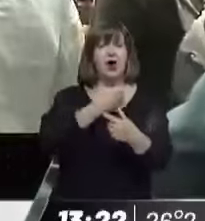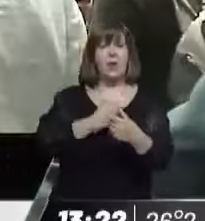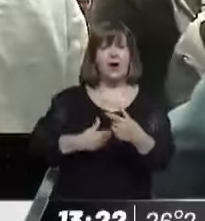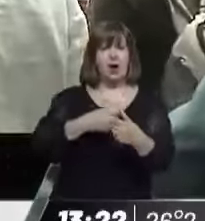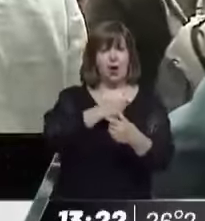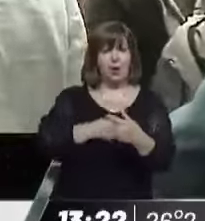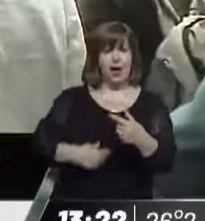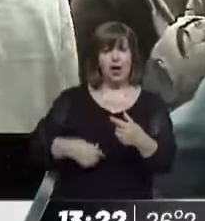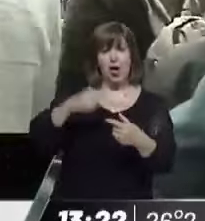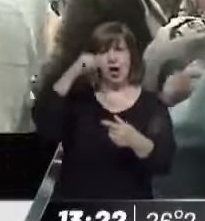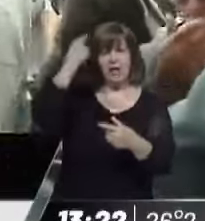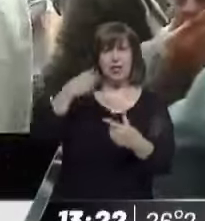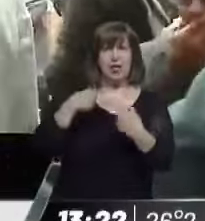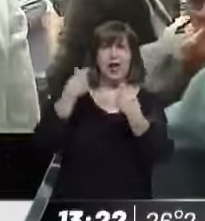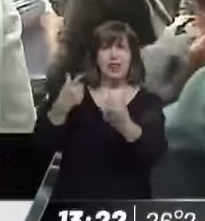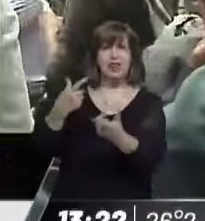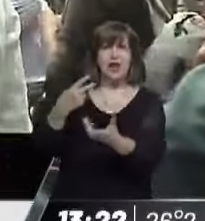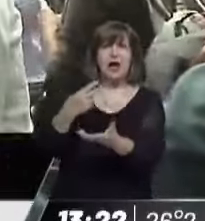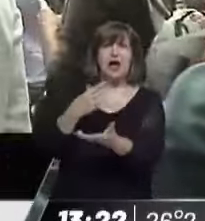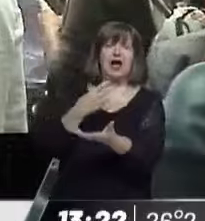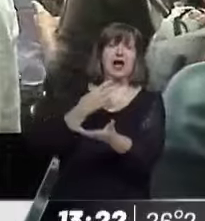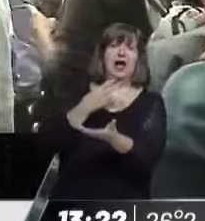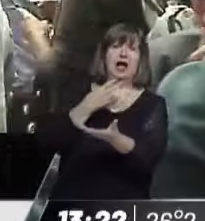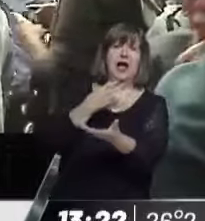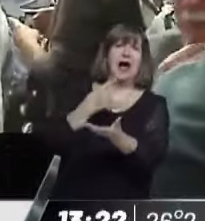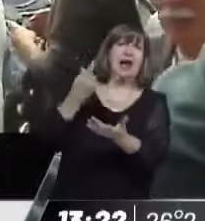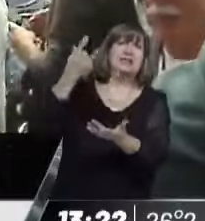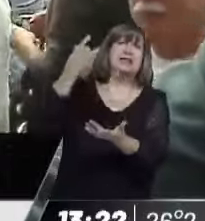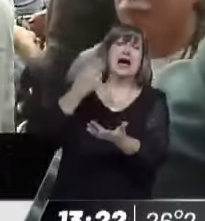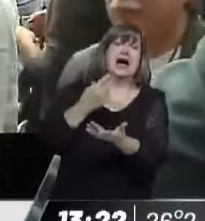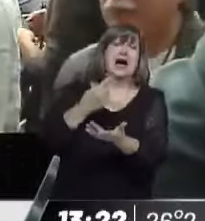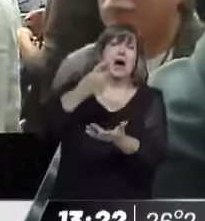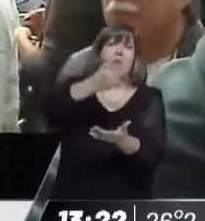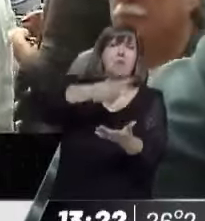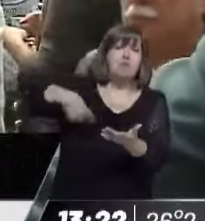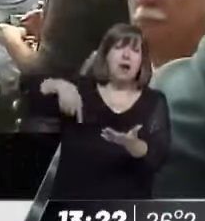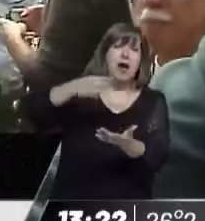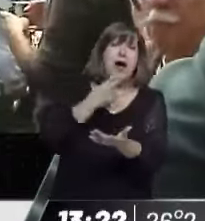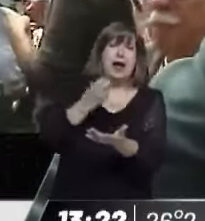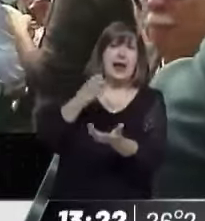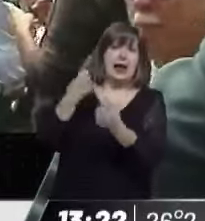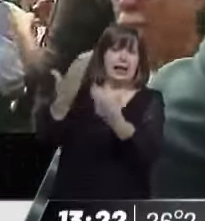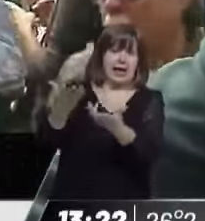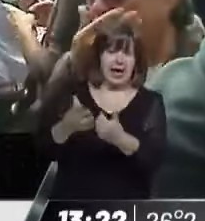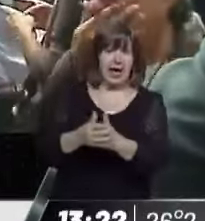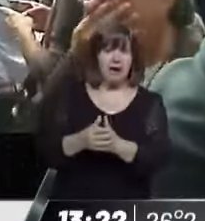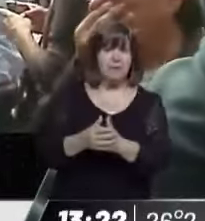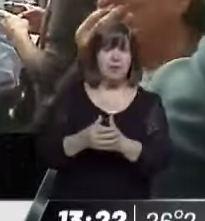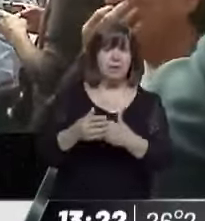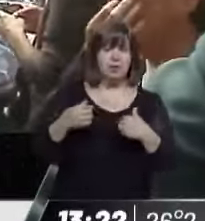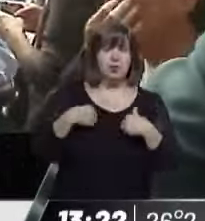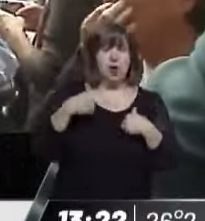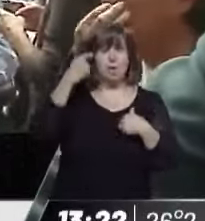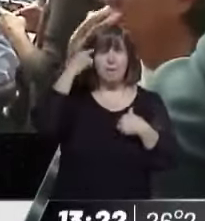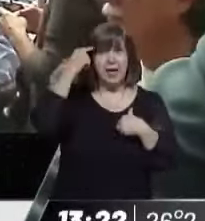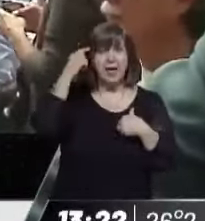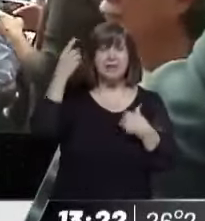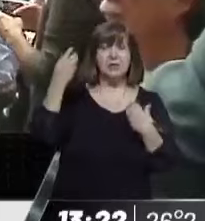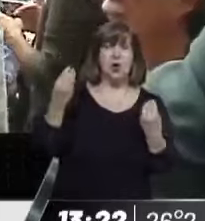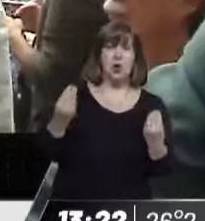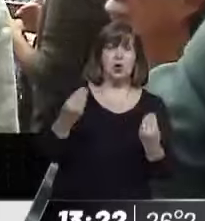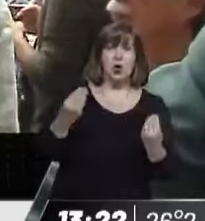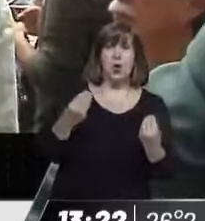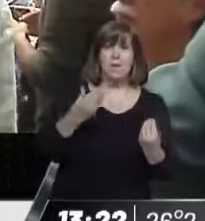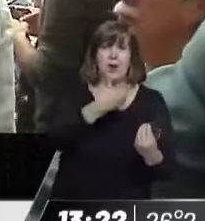ahora, ahora espero escuchar que todos los que vinieron del gobierno nacional van a ayudar a Mendoza y a